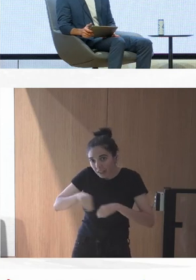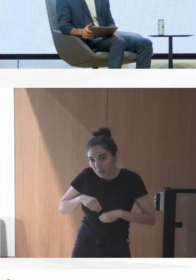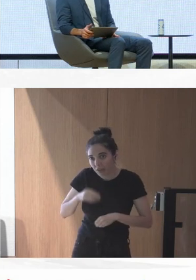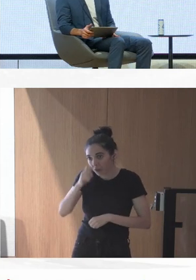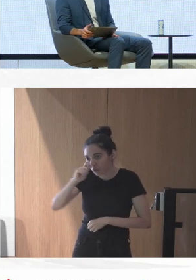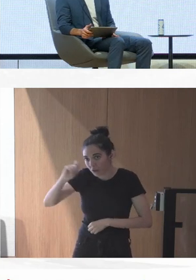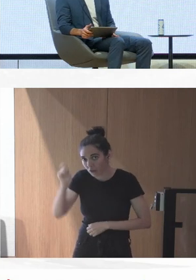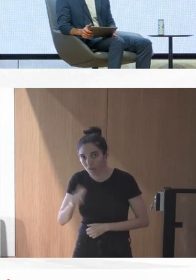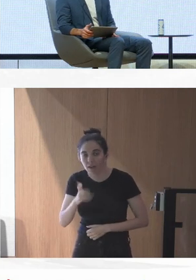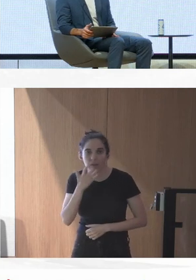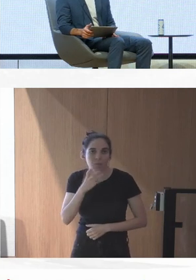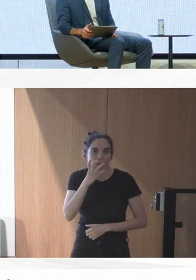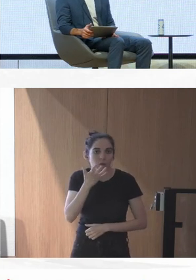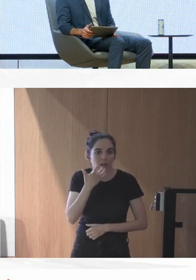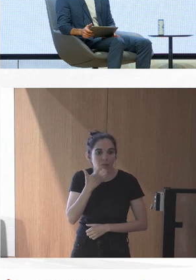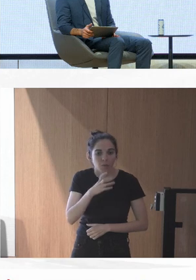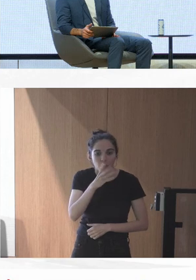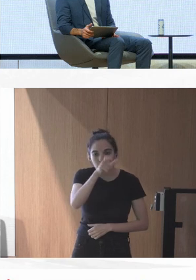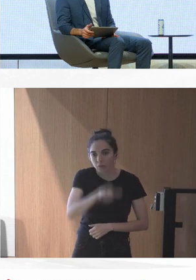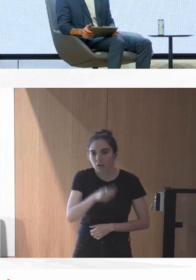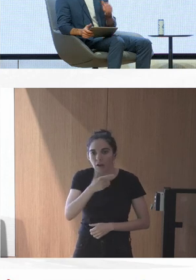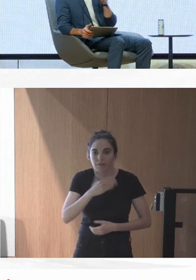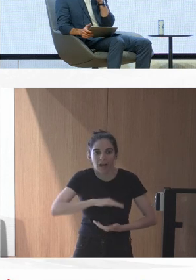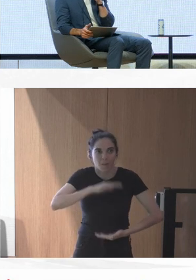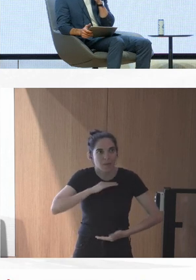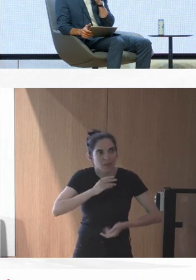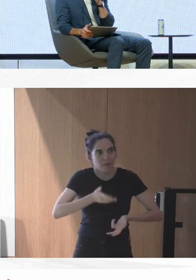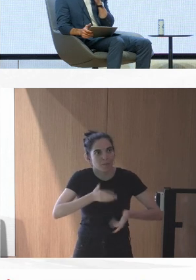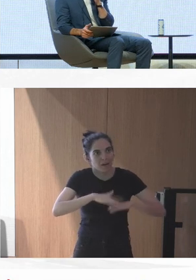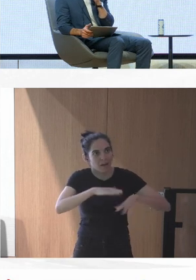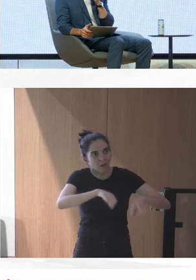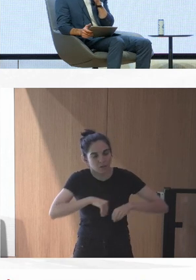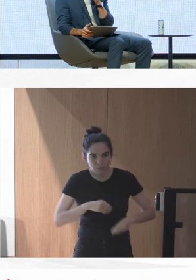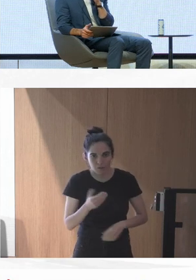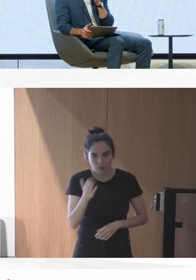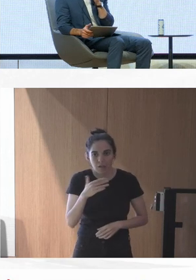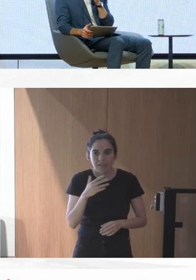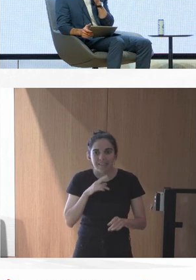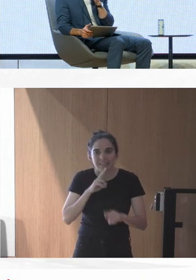por ejemplo, no tiene la capacidad de dar su consentimiento, sería nulo,